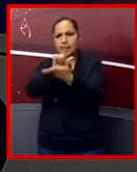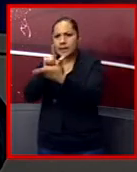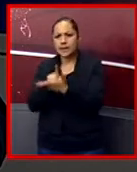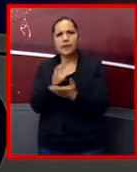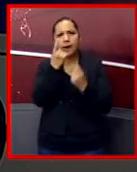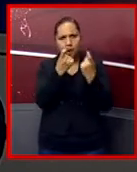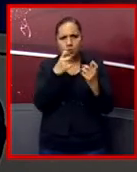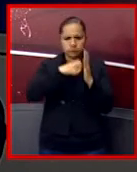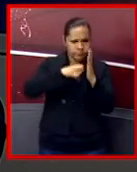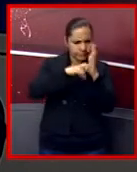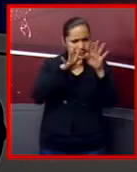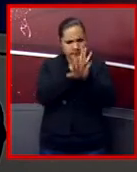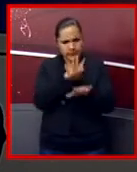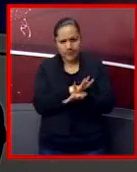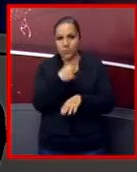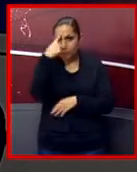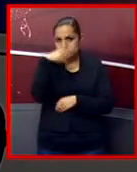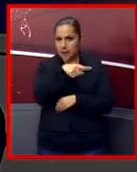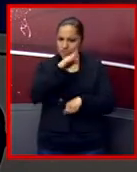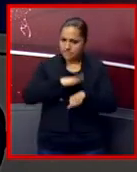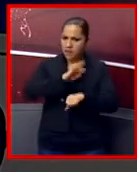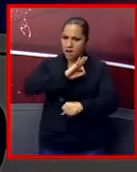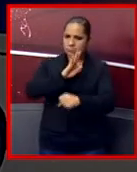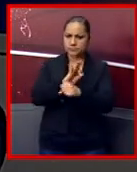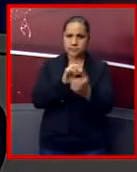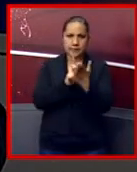la protección de los derechos de las mujeres en México.